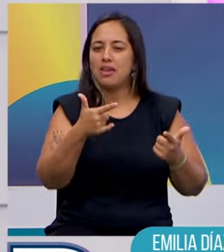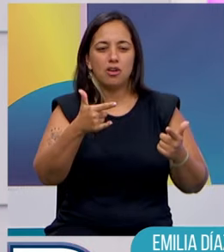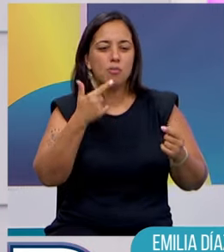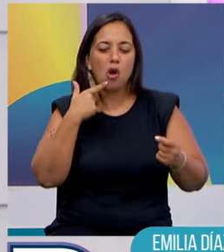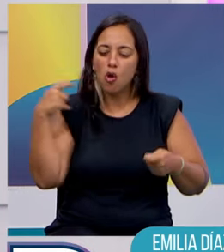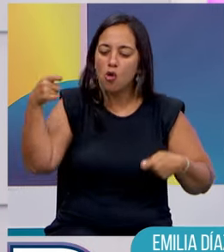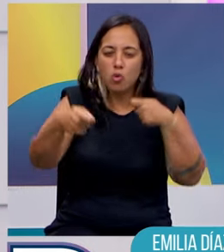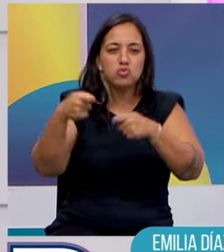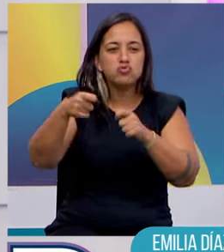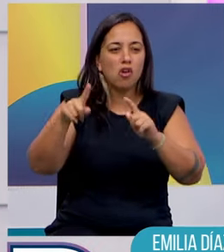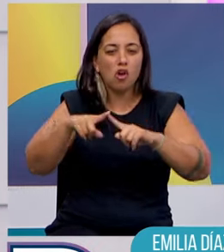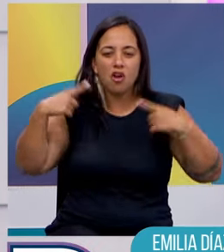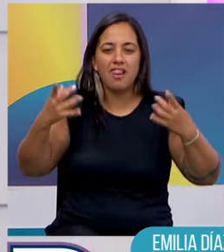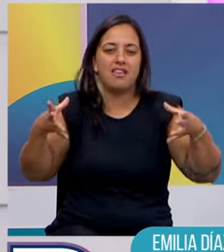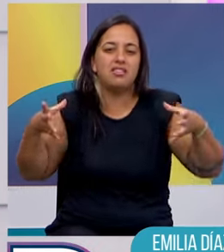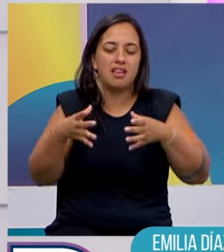común.